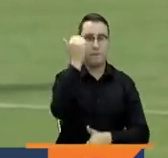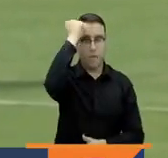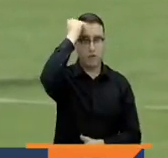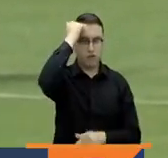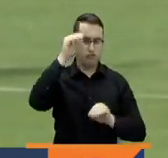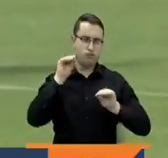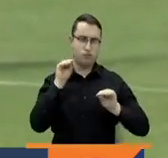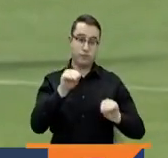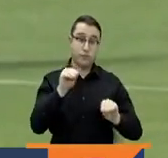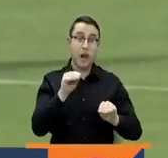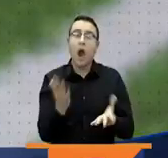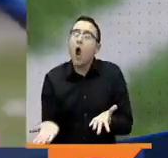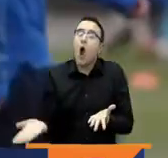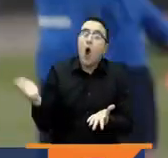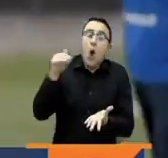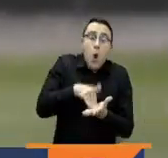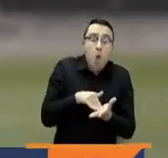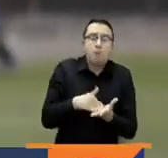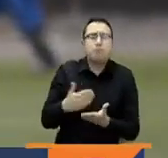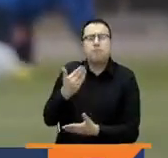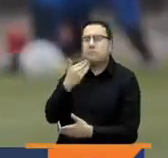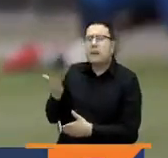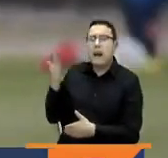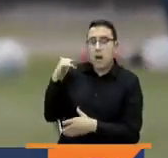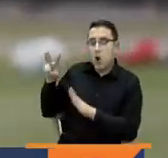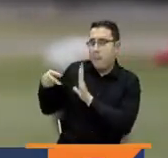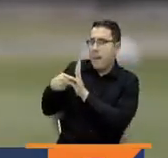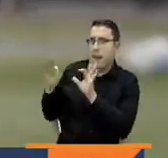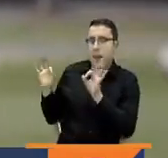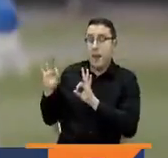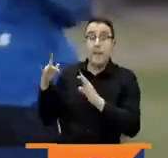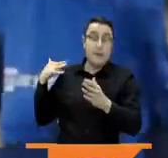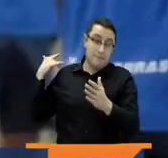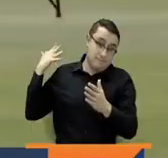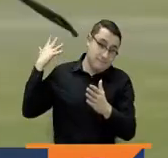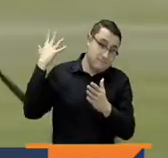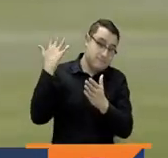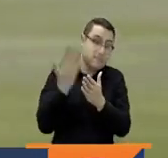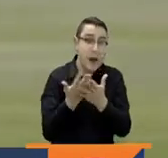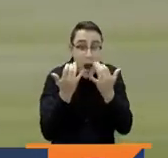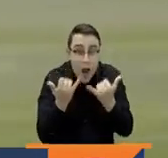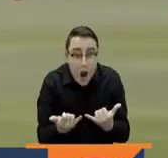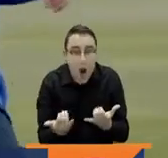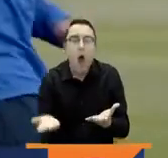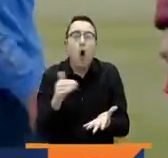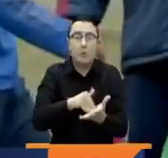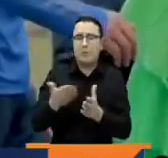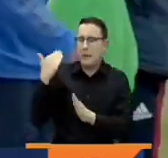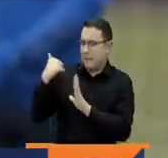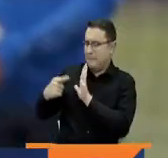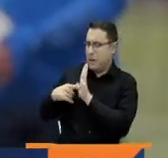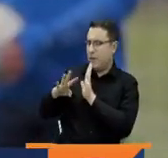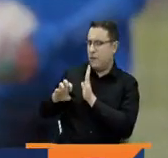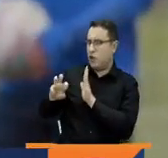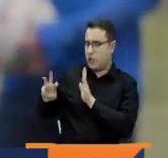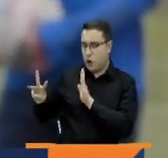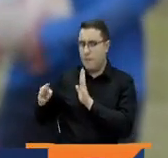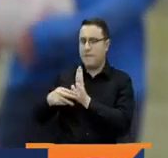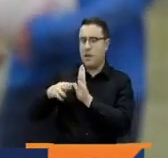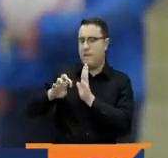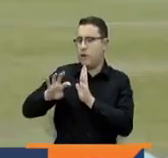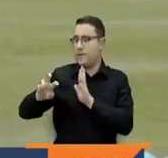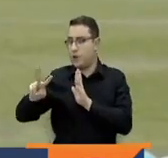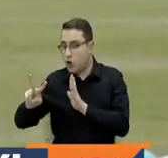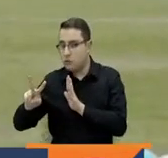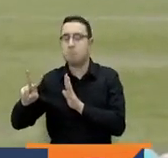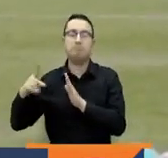Medellín por tercera vez desde el año 2000, luego de dirigirlo en el 82 y en el 92. Por otra parte, y a falta de